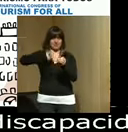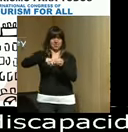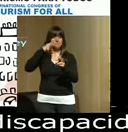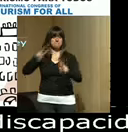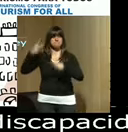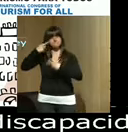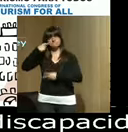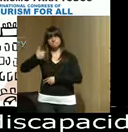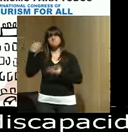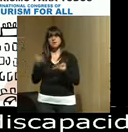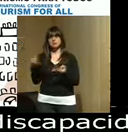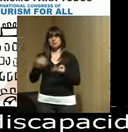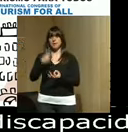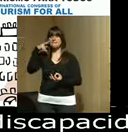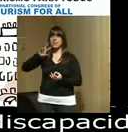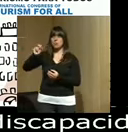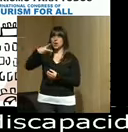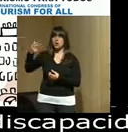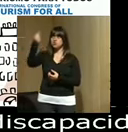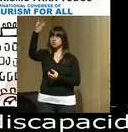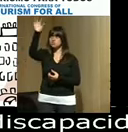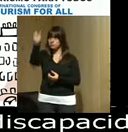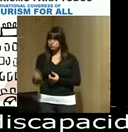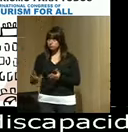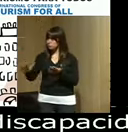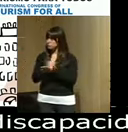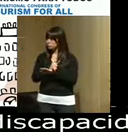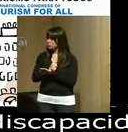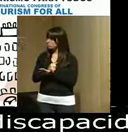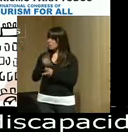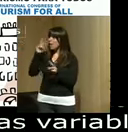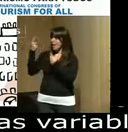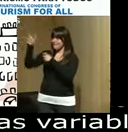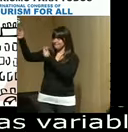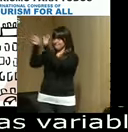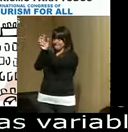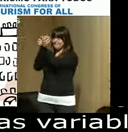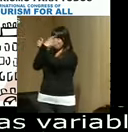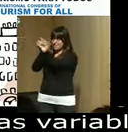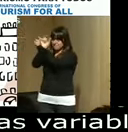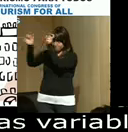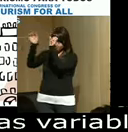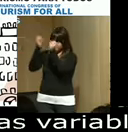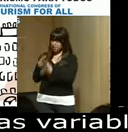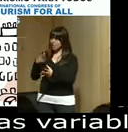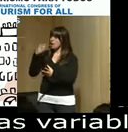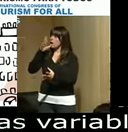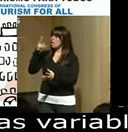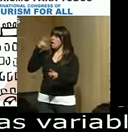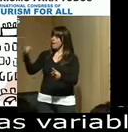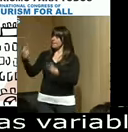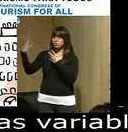ahí. Veo que todos los coeficientes, ahora ya estaría bien las etiquetas, todos los coeficientes serían positivos